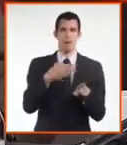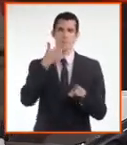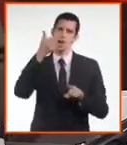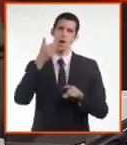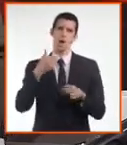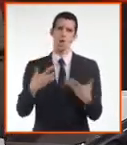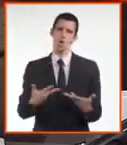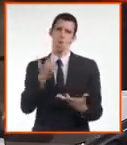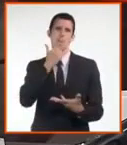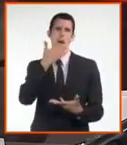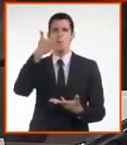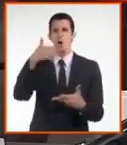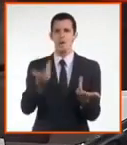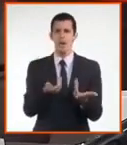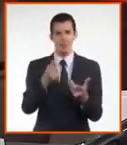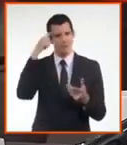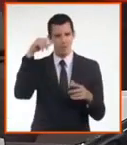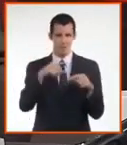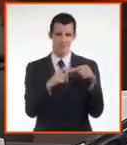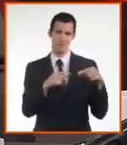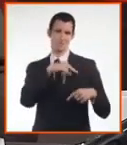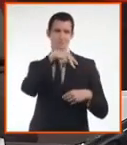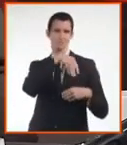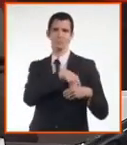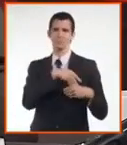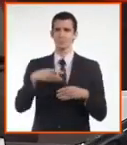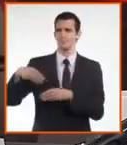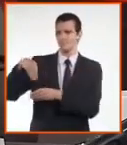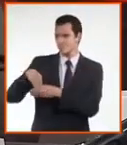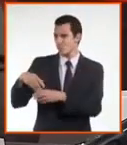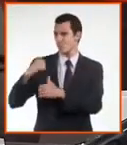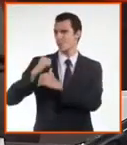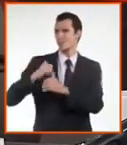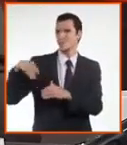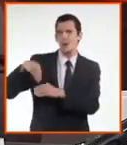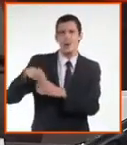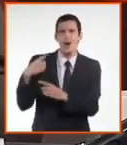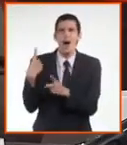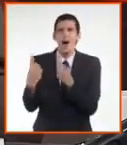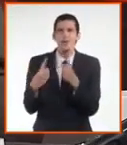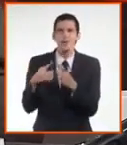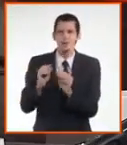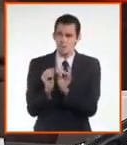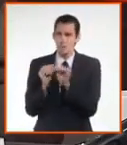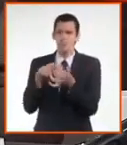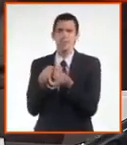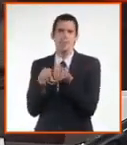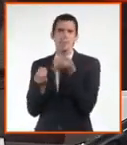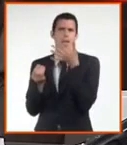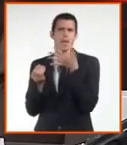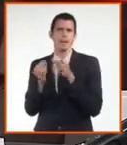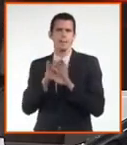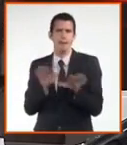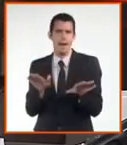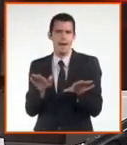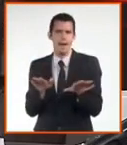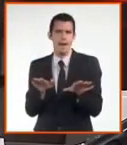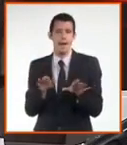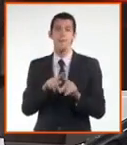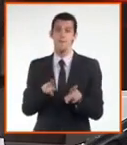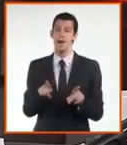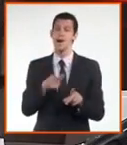eso obliga que esta forma sea muy popular pero que sea popular tiene una logística atrás